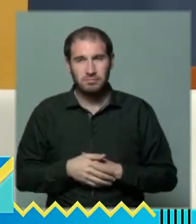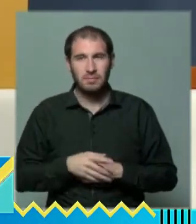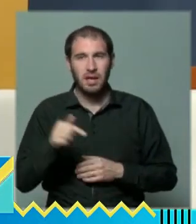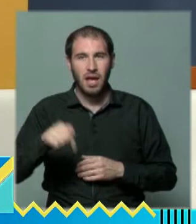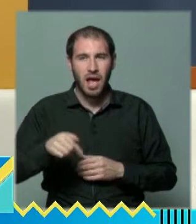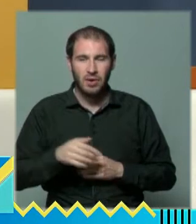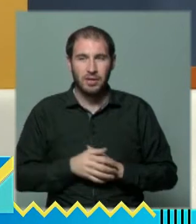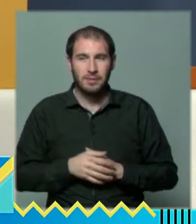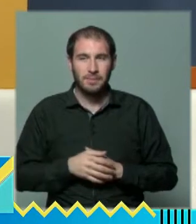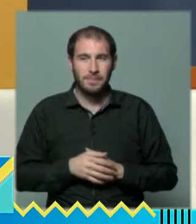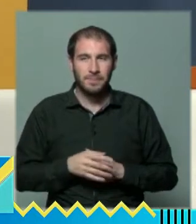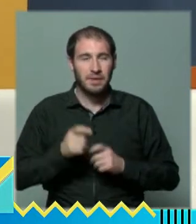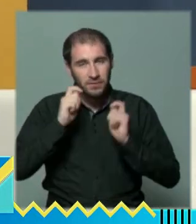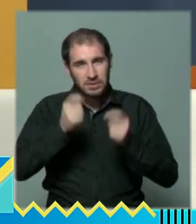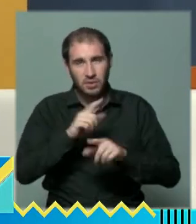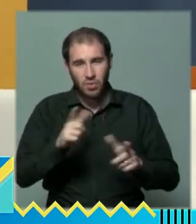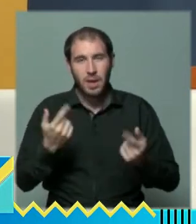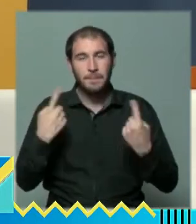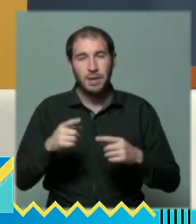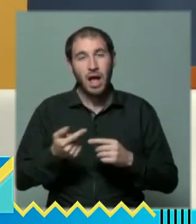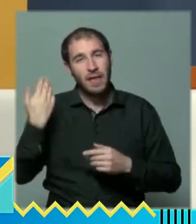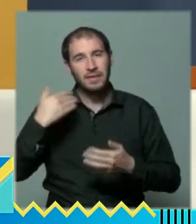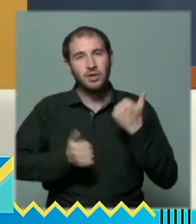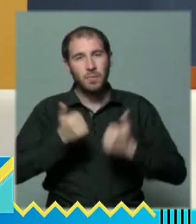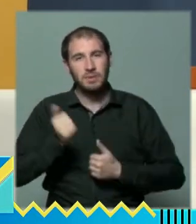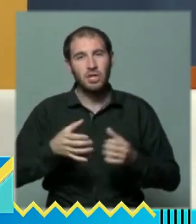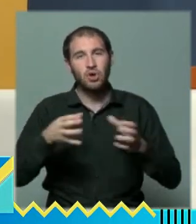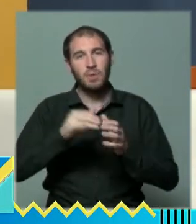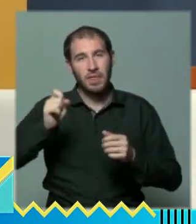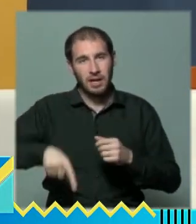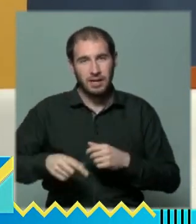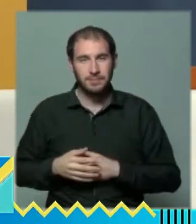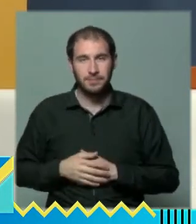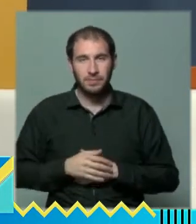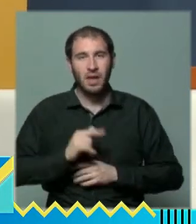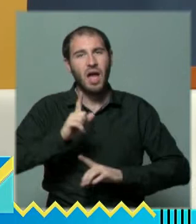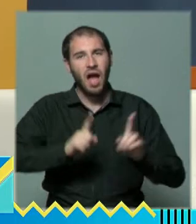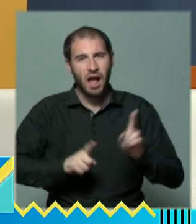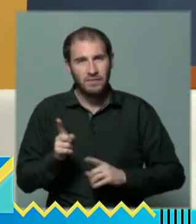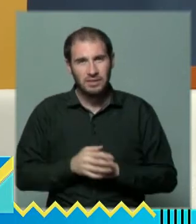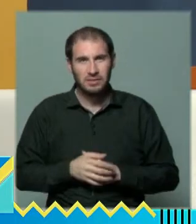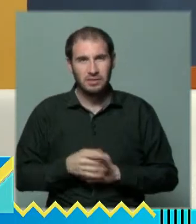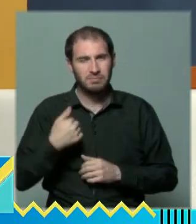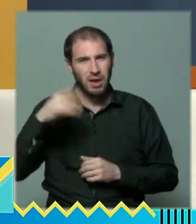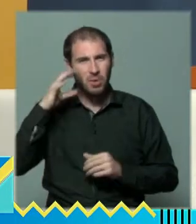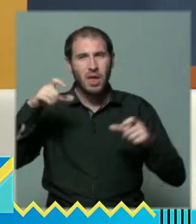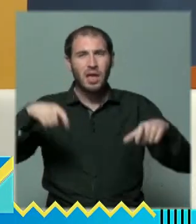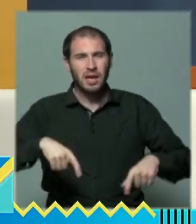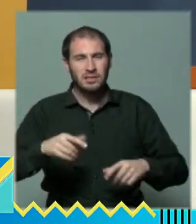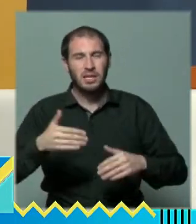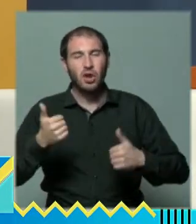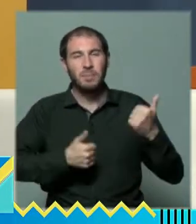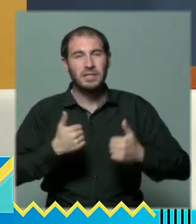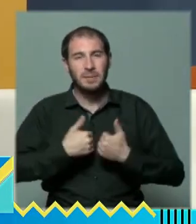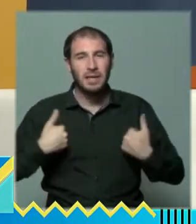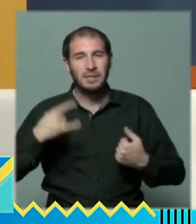ahora no hay tribuna visitante, pero en un momento cuando competíamos con los equipos acá, Y por ahí se armaron, yo me acuerdo en el estadio una vez, un partido de